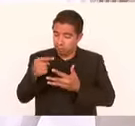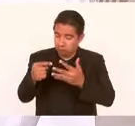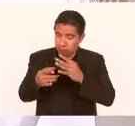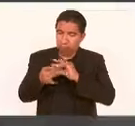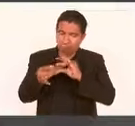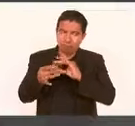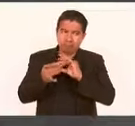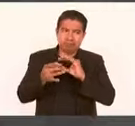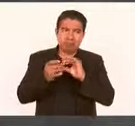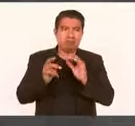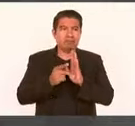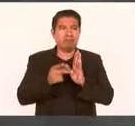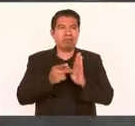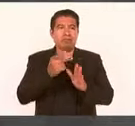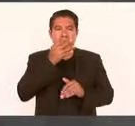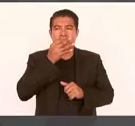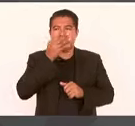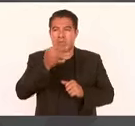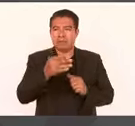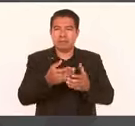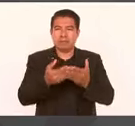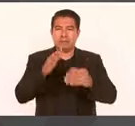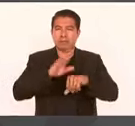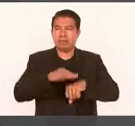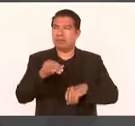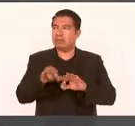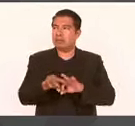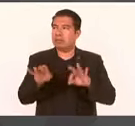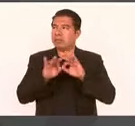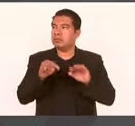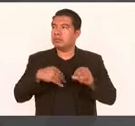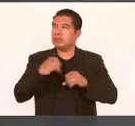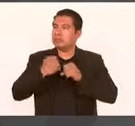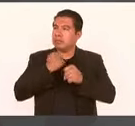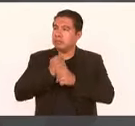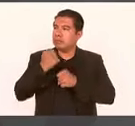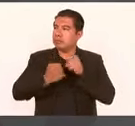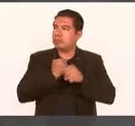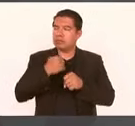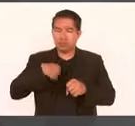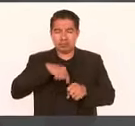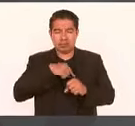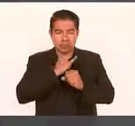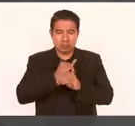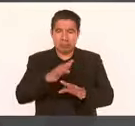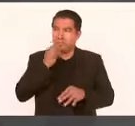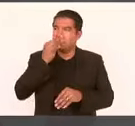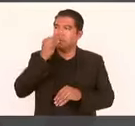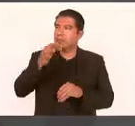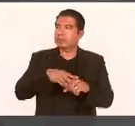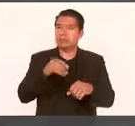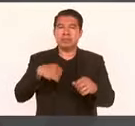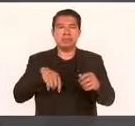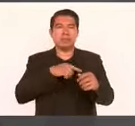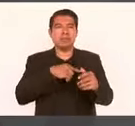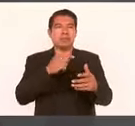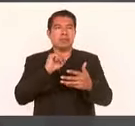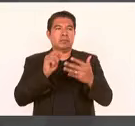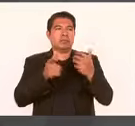dicho cada año cuando presentamos nuestro informe, porque es muy importante dejar claro que uno de